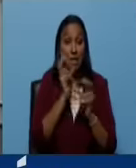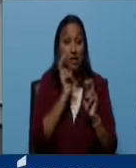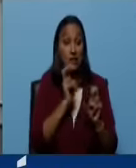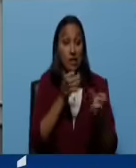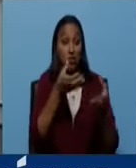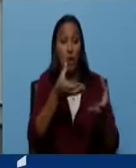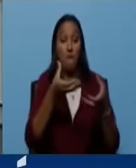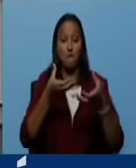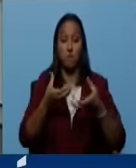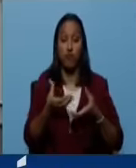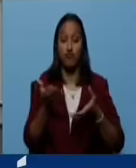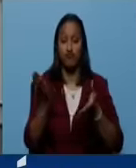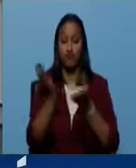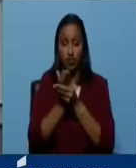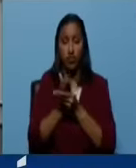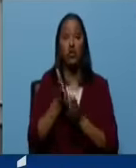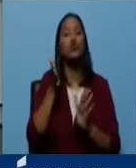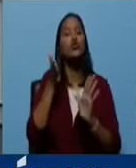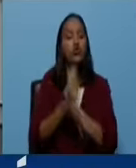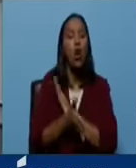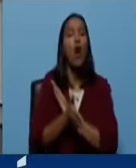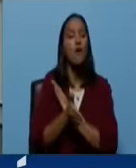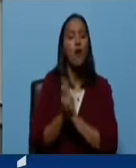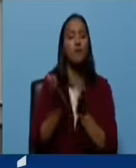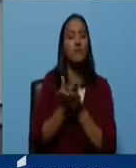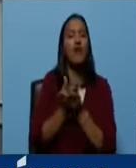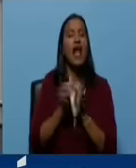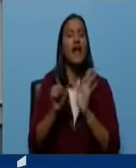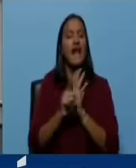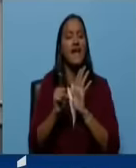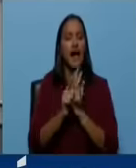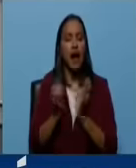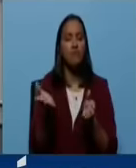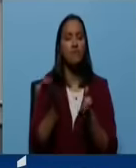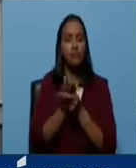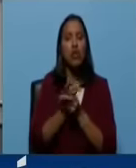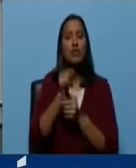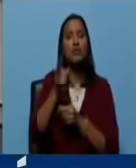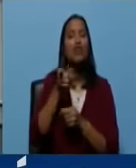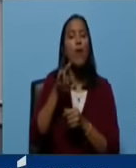Investigaciones de carácter penal que sobre los hechos irregulares adelanta esa institución,